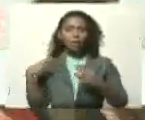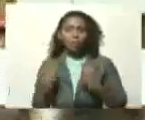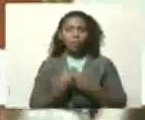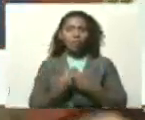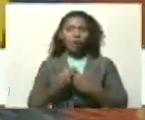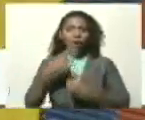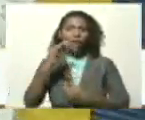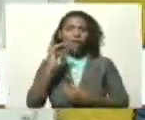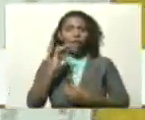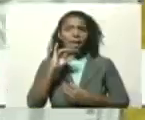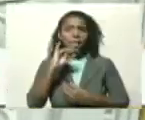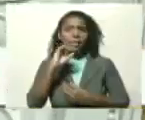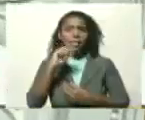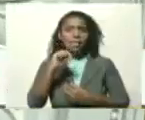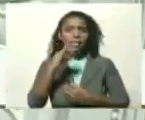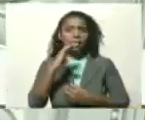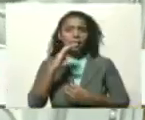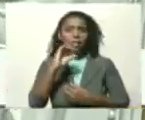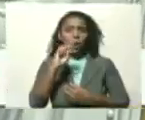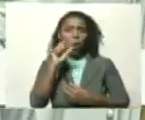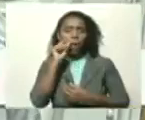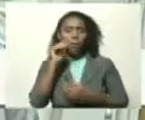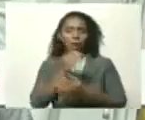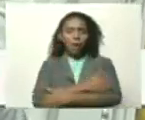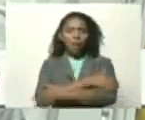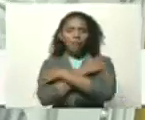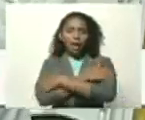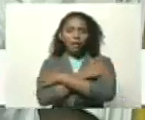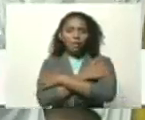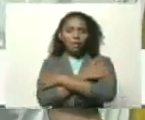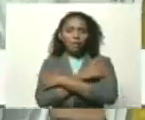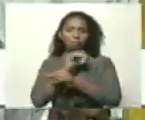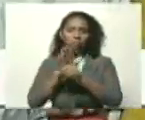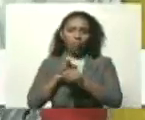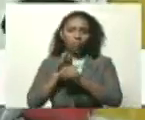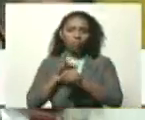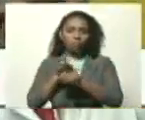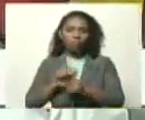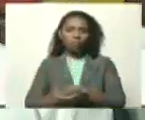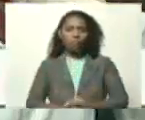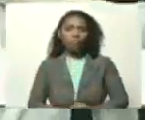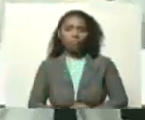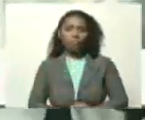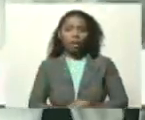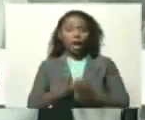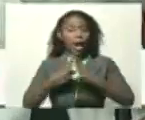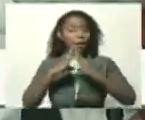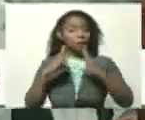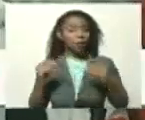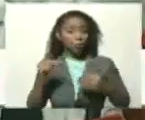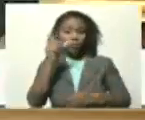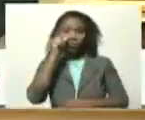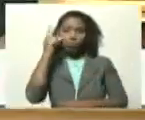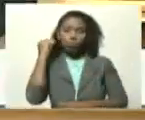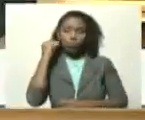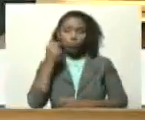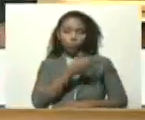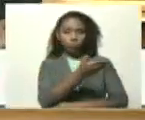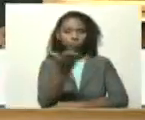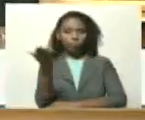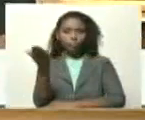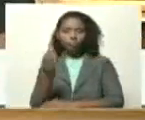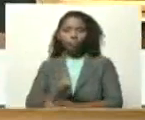Francisco Martín. Un abrazo, nuestra consideración a todas y a todos